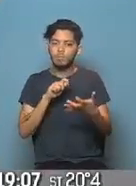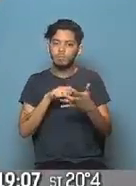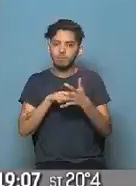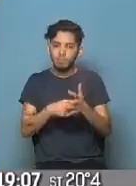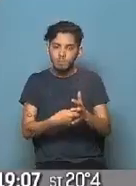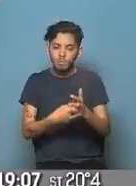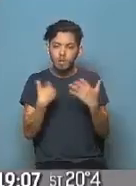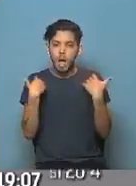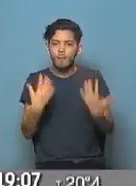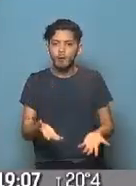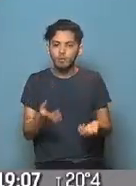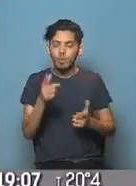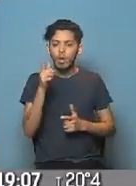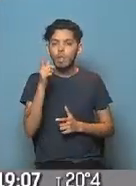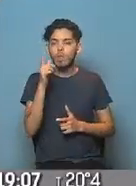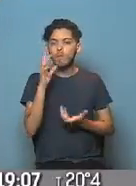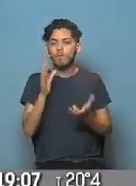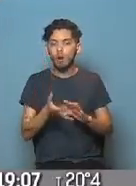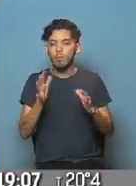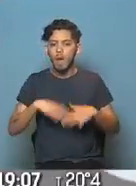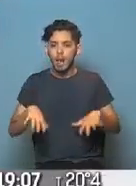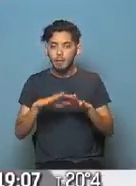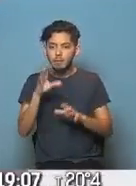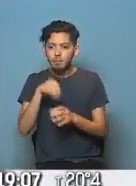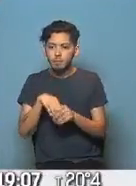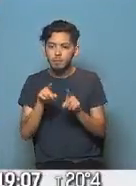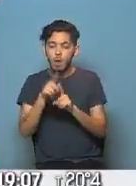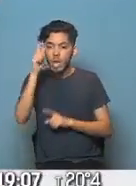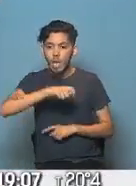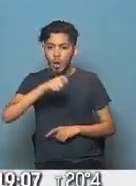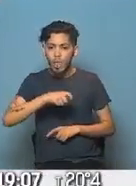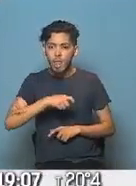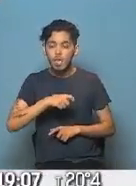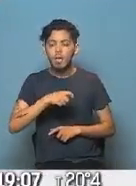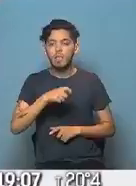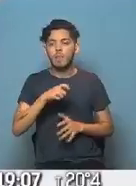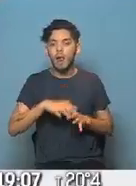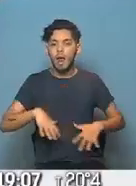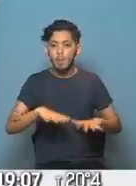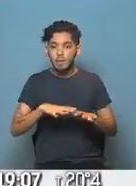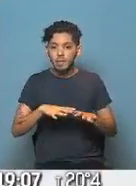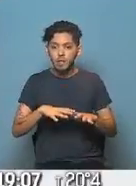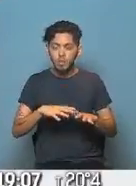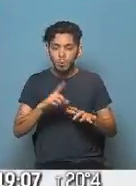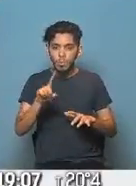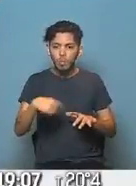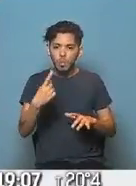se hizo un abuso de la figura del arrepentido, la figura jurídica del arrepentido. Se llevó